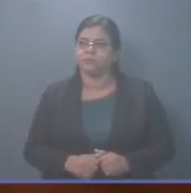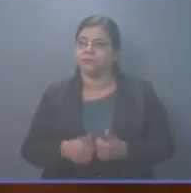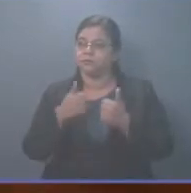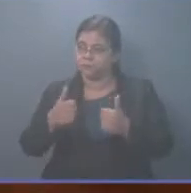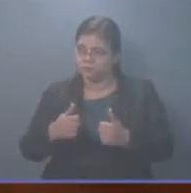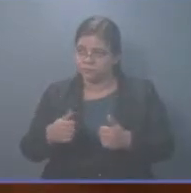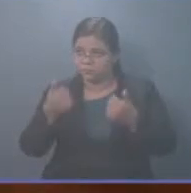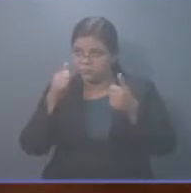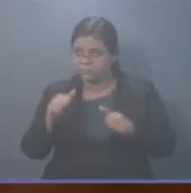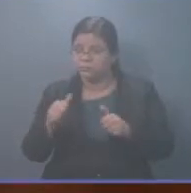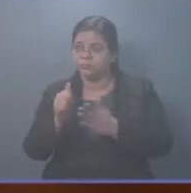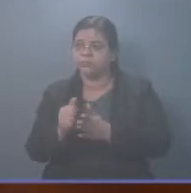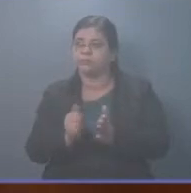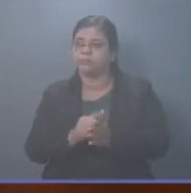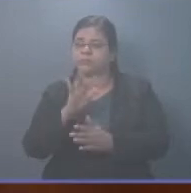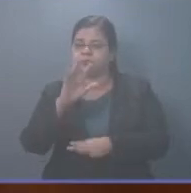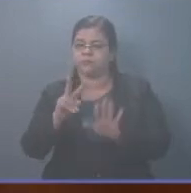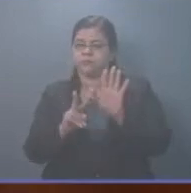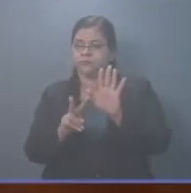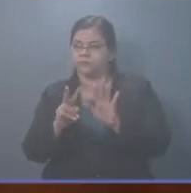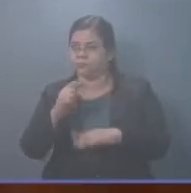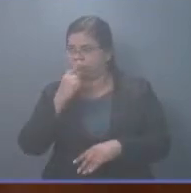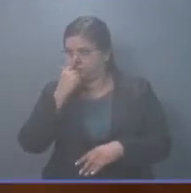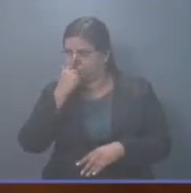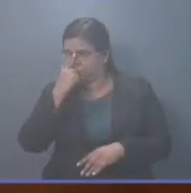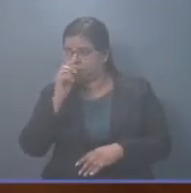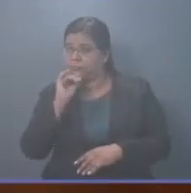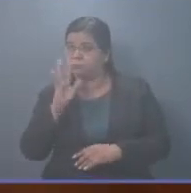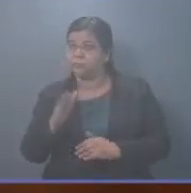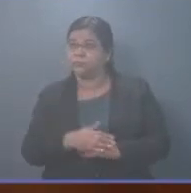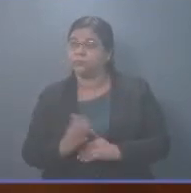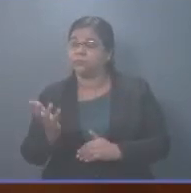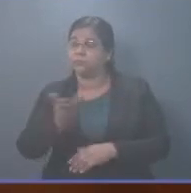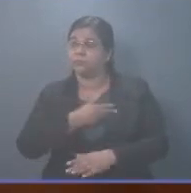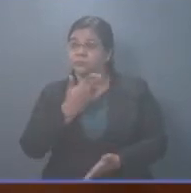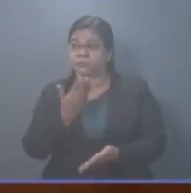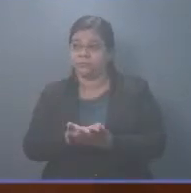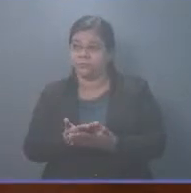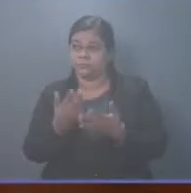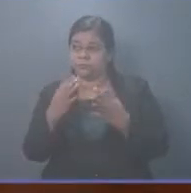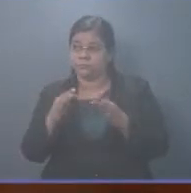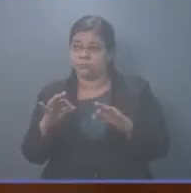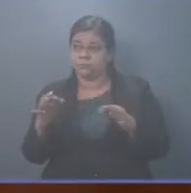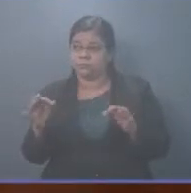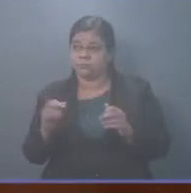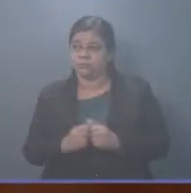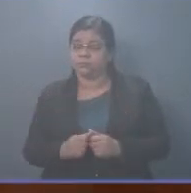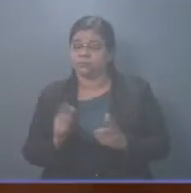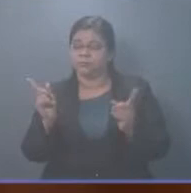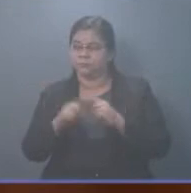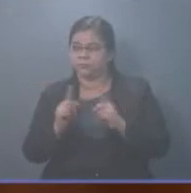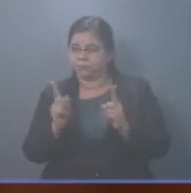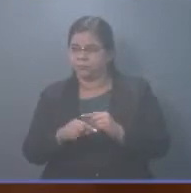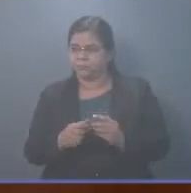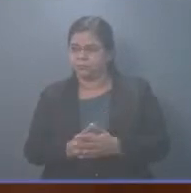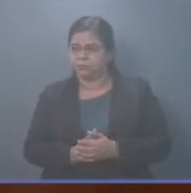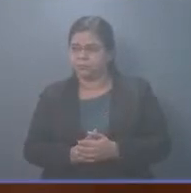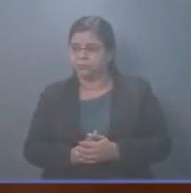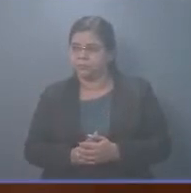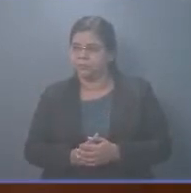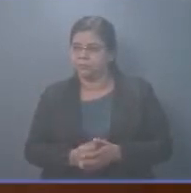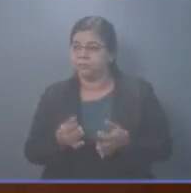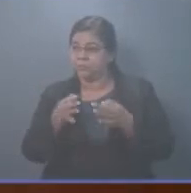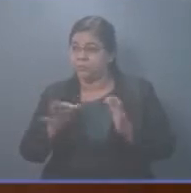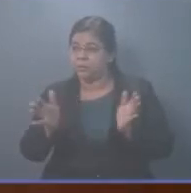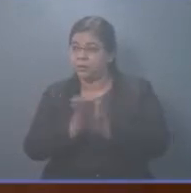Conformación del Pleno, artículo 57. Se propone una redacción, una modificación al inciso